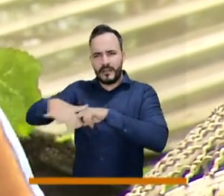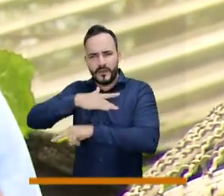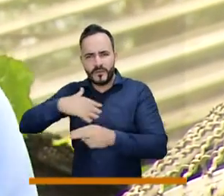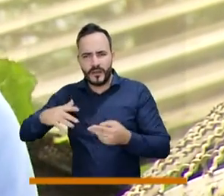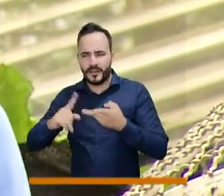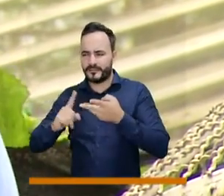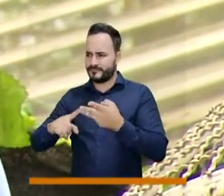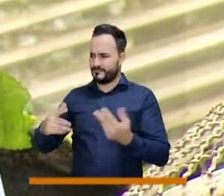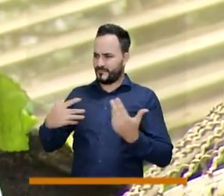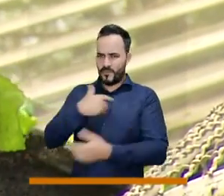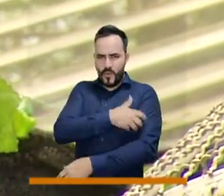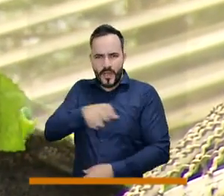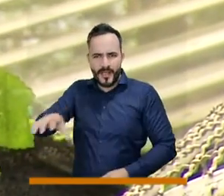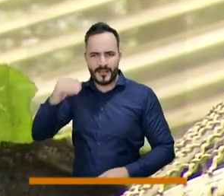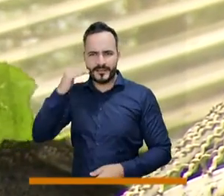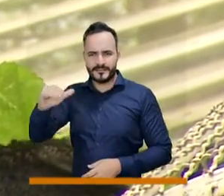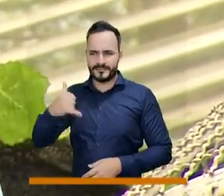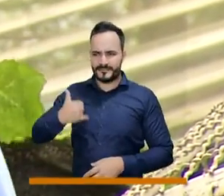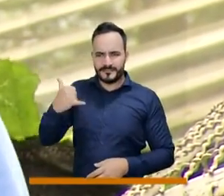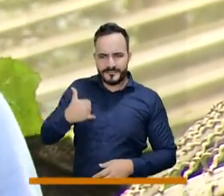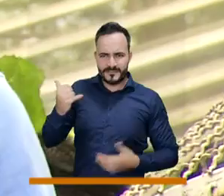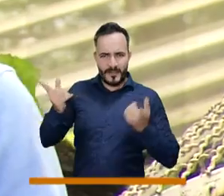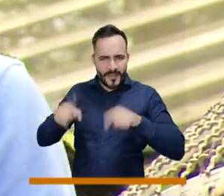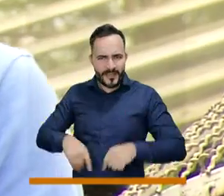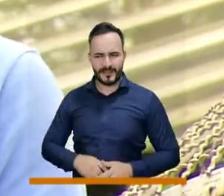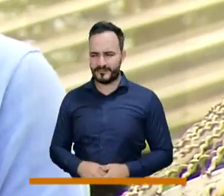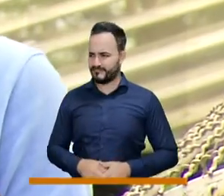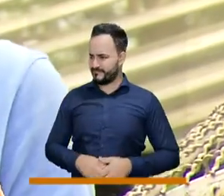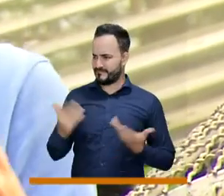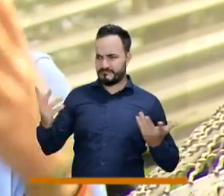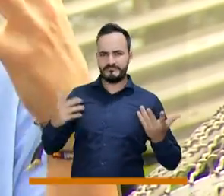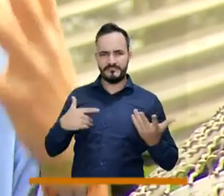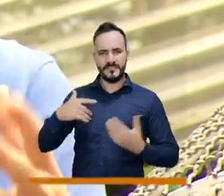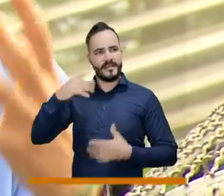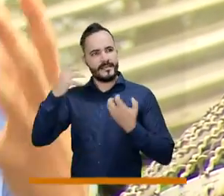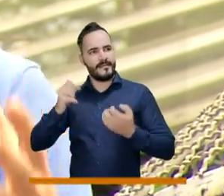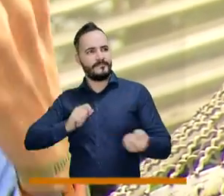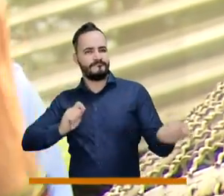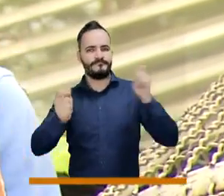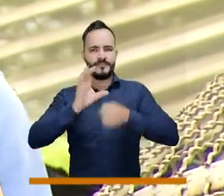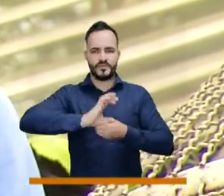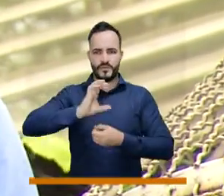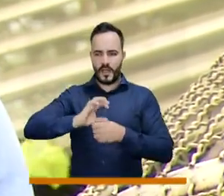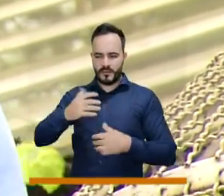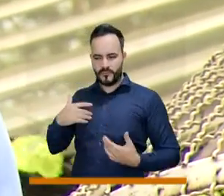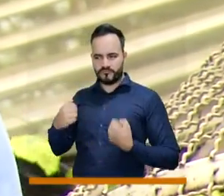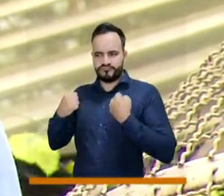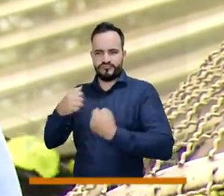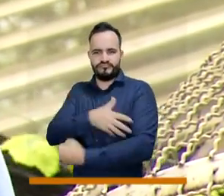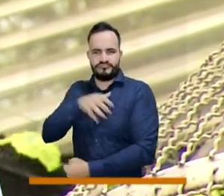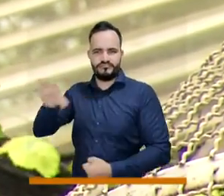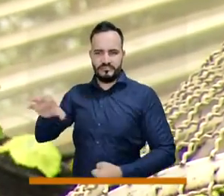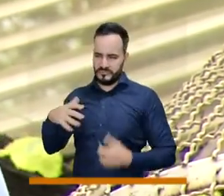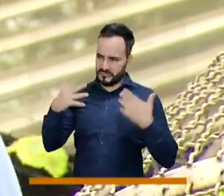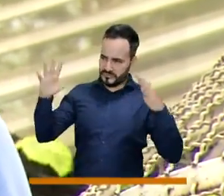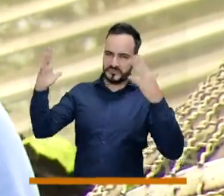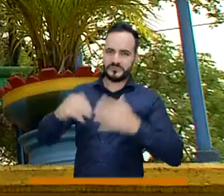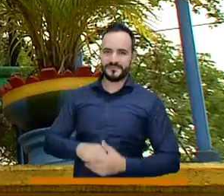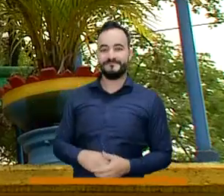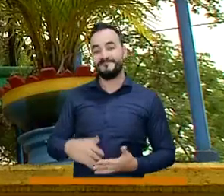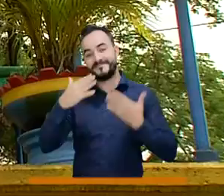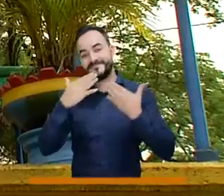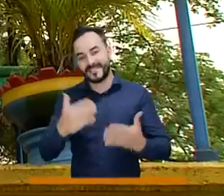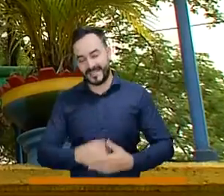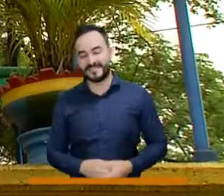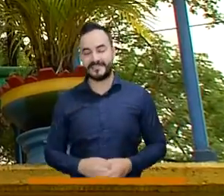cuidado de la naturaleza, que le apuesta al empoderamiento de las mujeres y de los jóvenes, y que le apuesta a construir ciudad desde sus territorios con el empoderamiento comunitario.